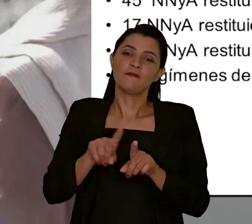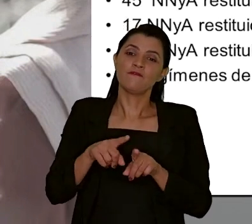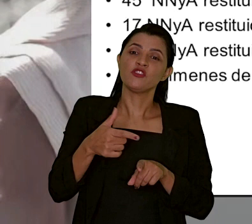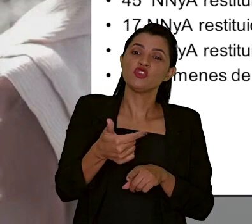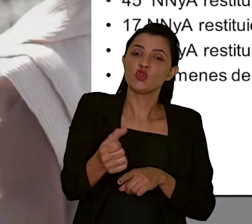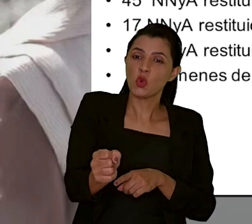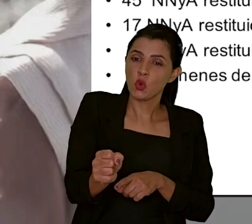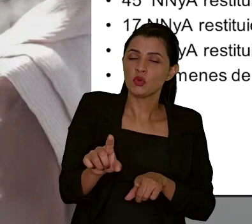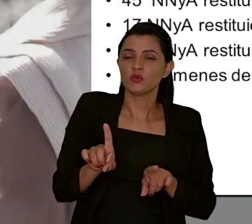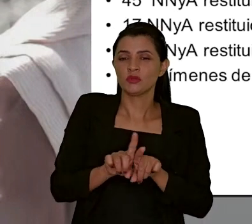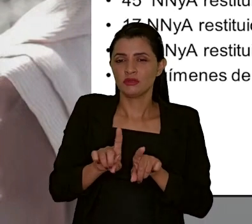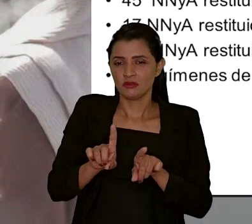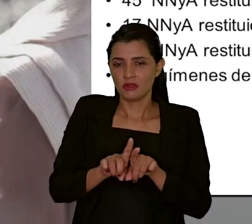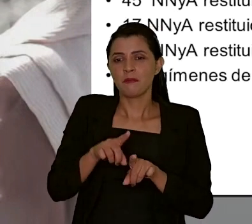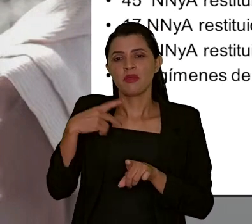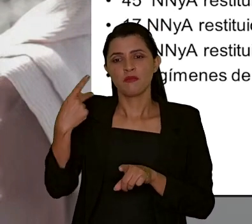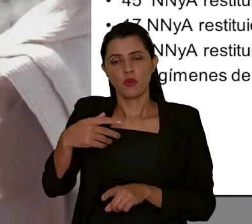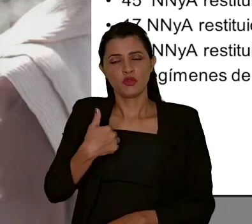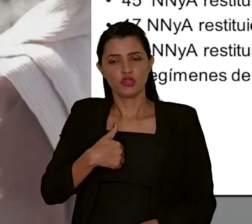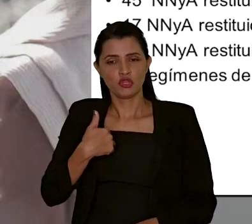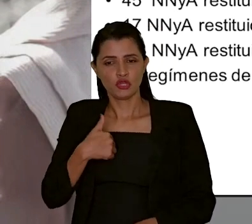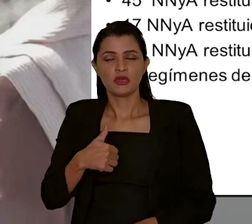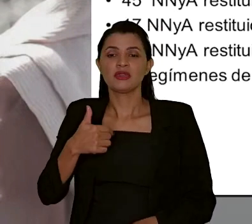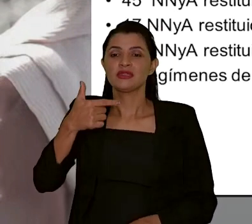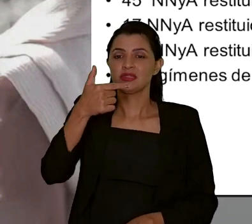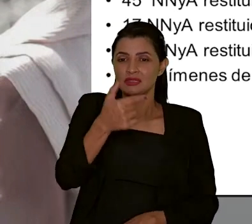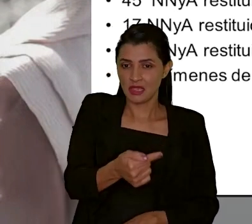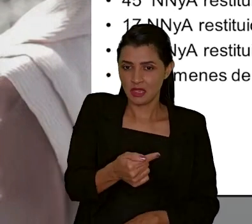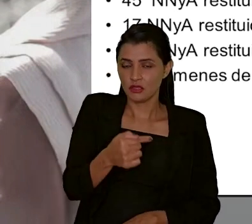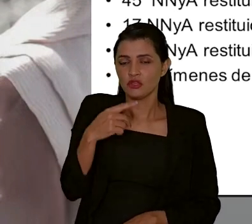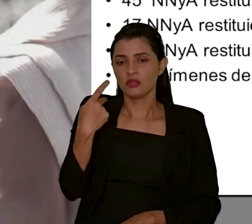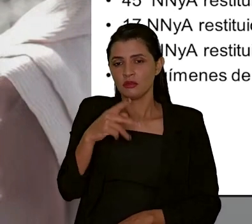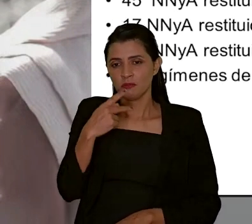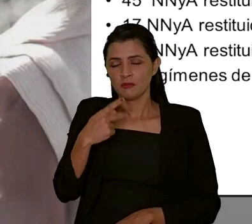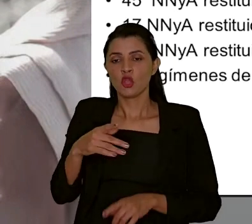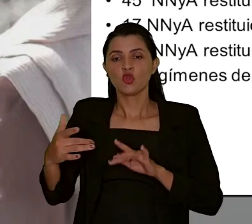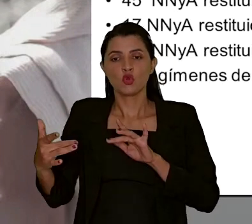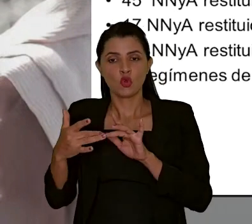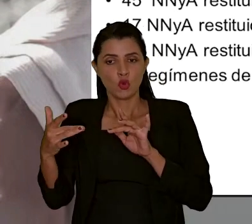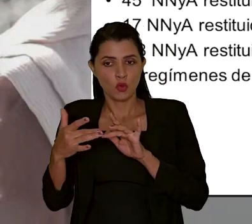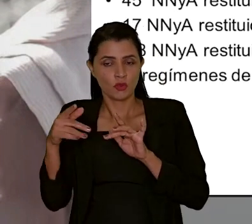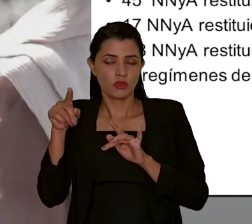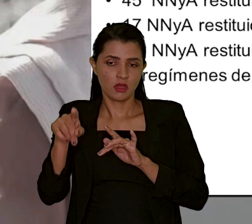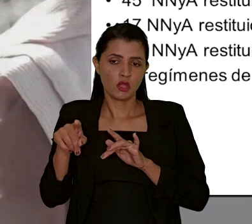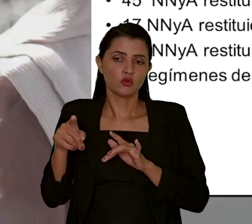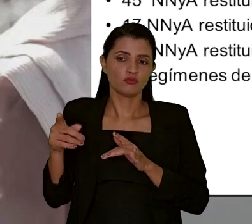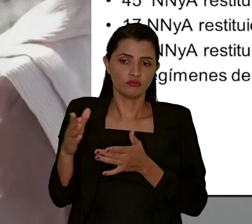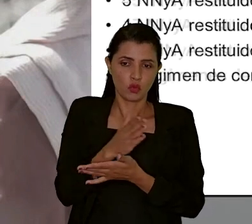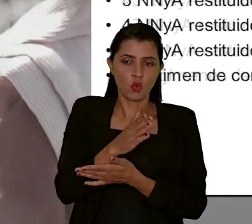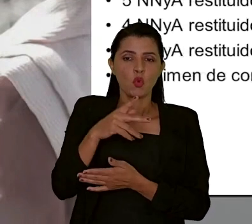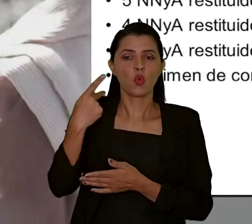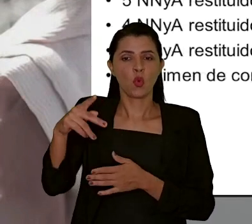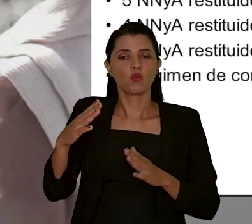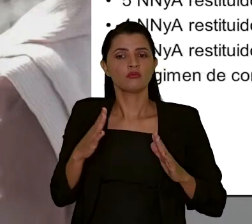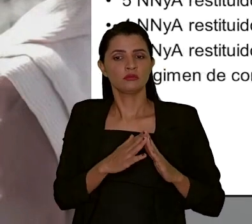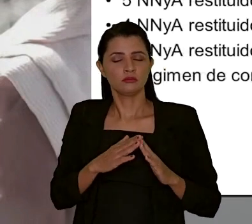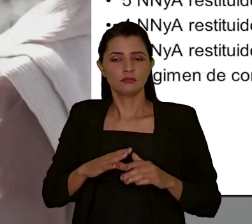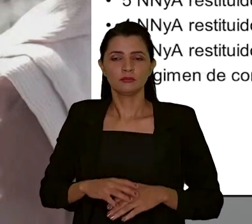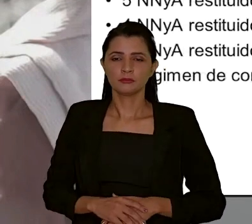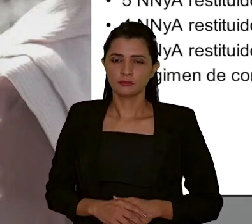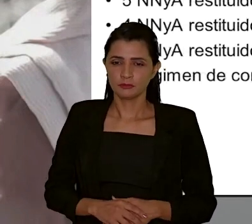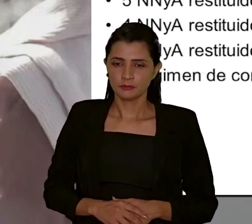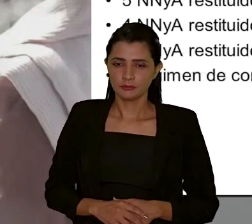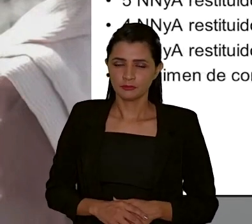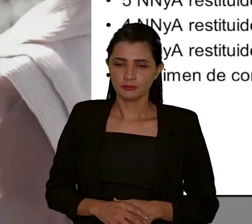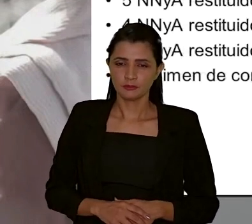28 restituidos a Argentina y 7 regímenes de contacto transfronterizos.